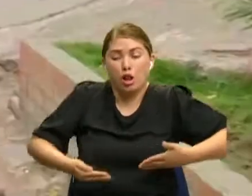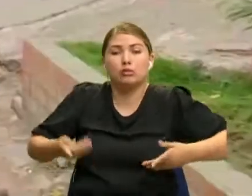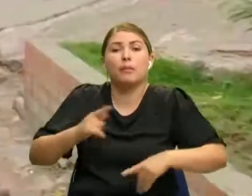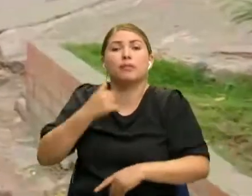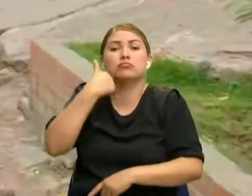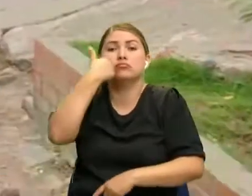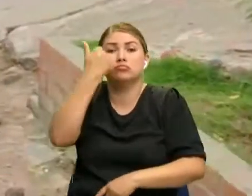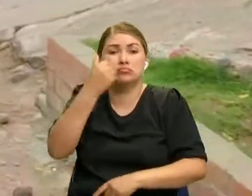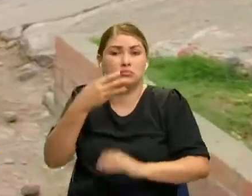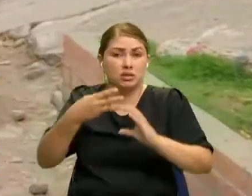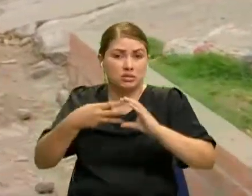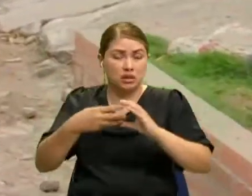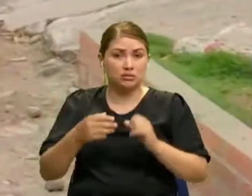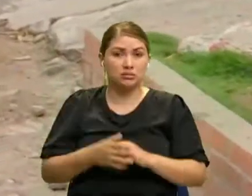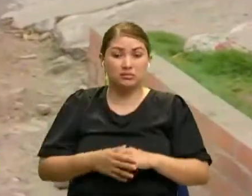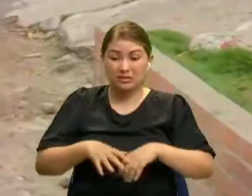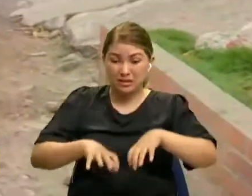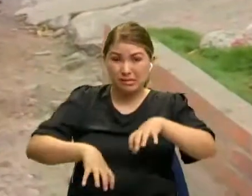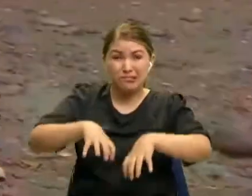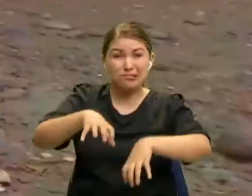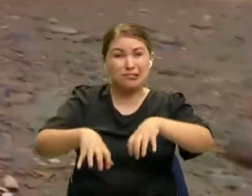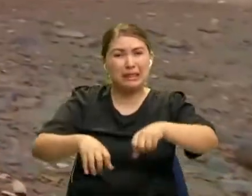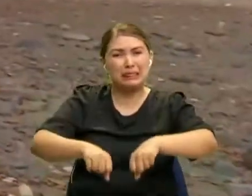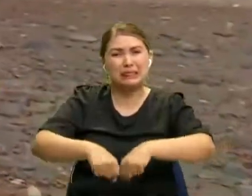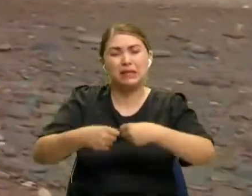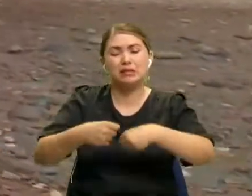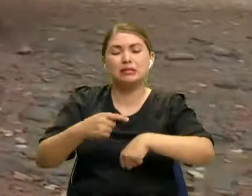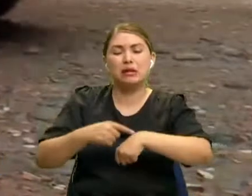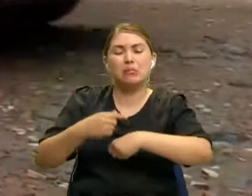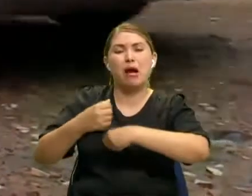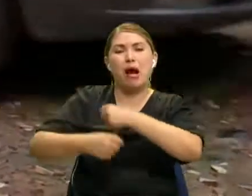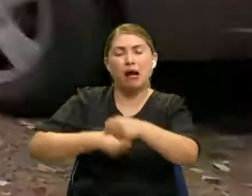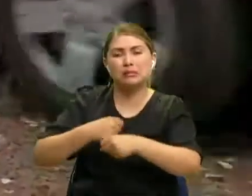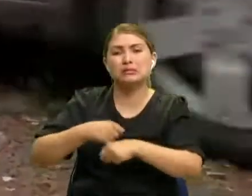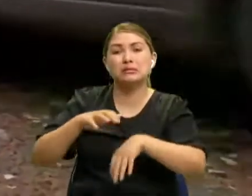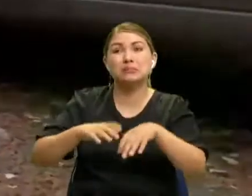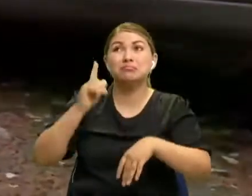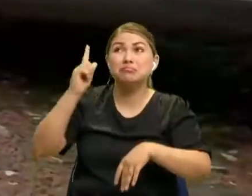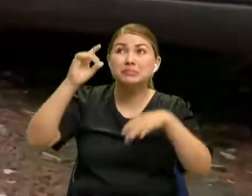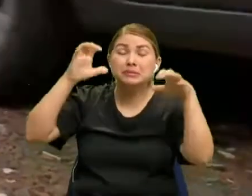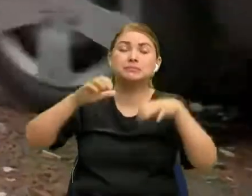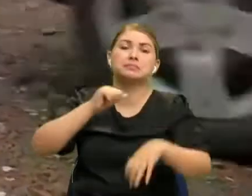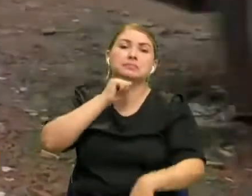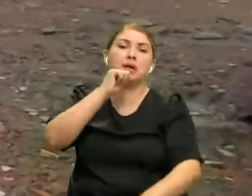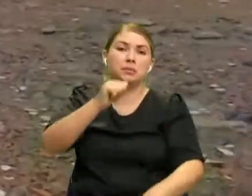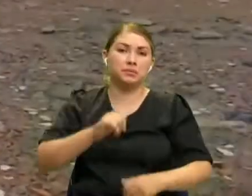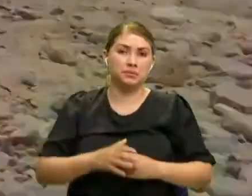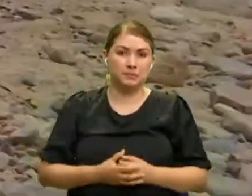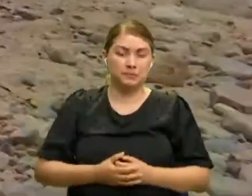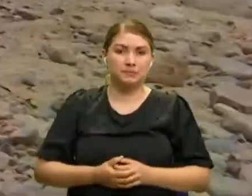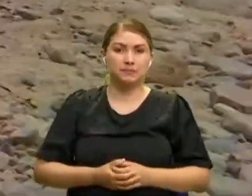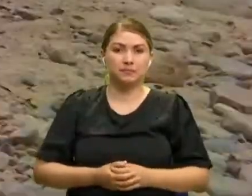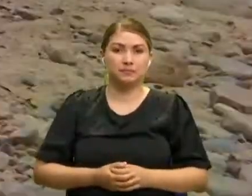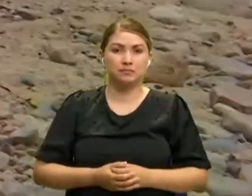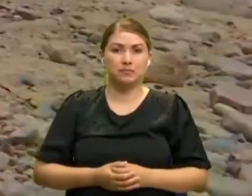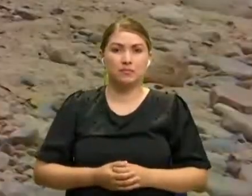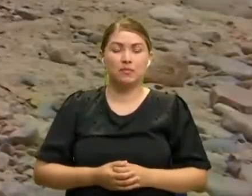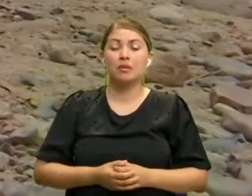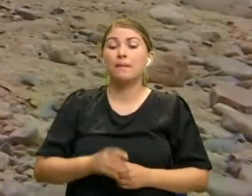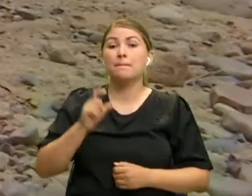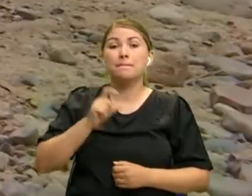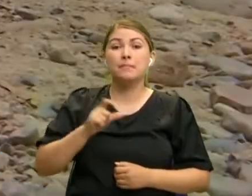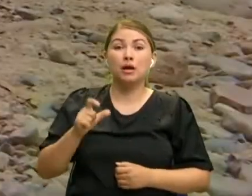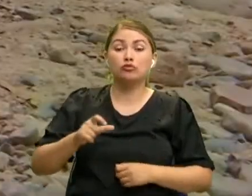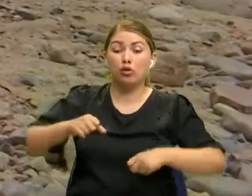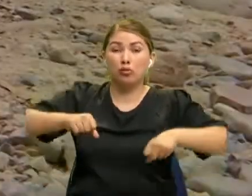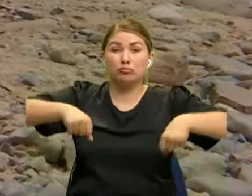ancianos. El deterioro de la calle se hace más evidente con el pasar del tiempo, sobre todo en épocas de lluvia. En el momento en que van pasando personas en